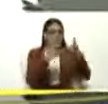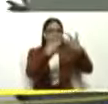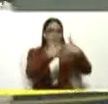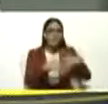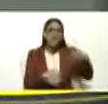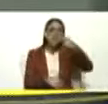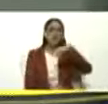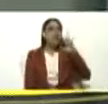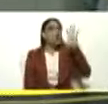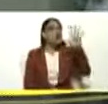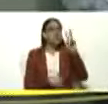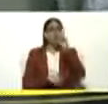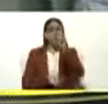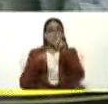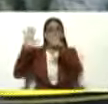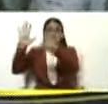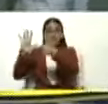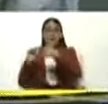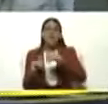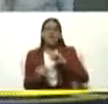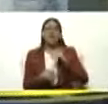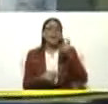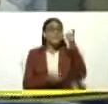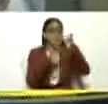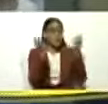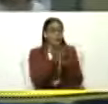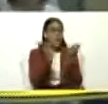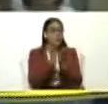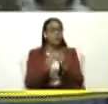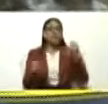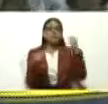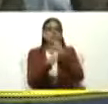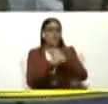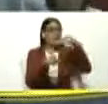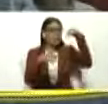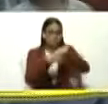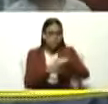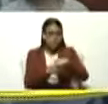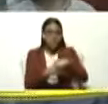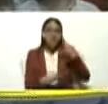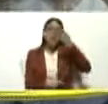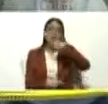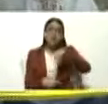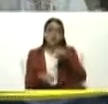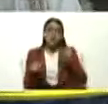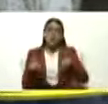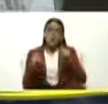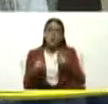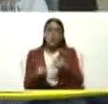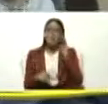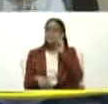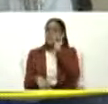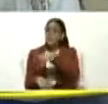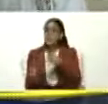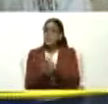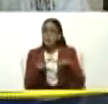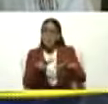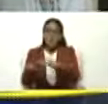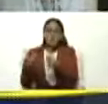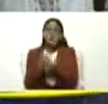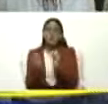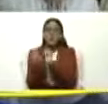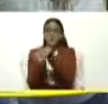576 estudiantes, 88 empleados. Esta oportunidad nos brinda... Mira, y tienen la cancha de usos múltiples en todo, todo el centro.